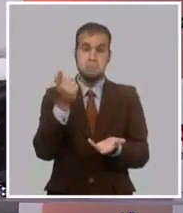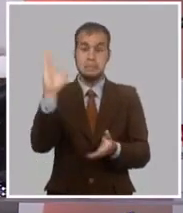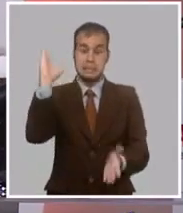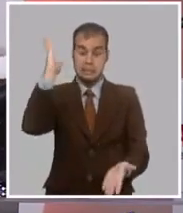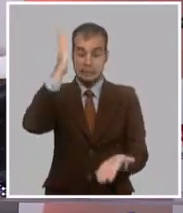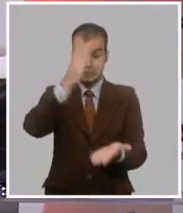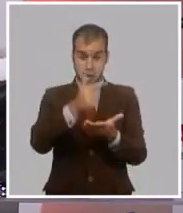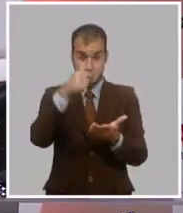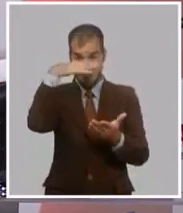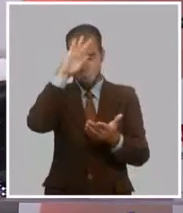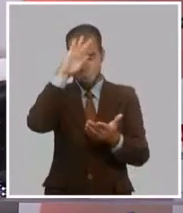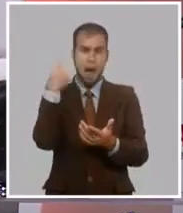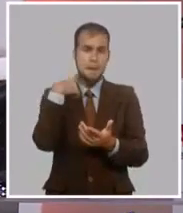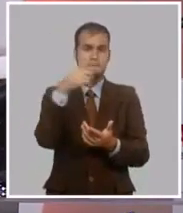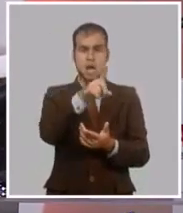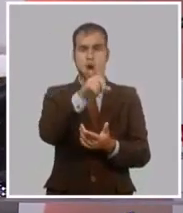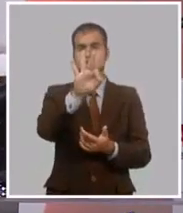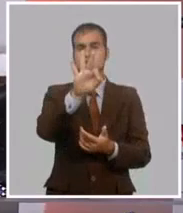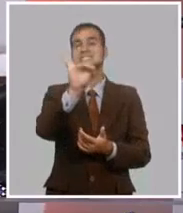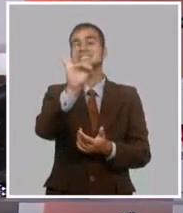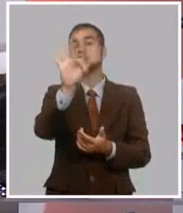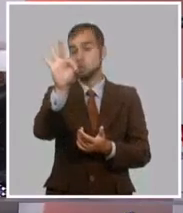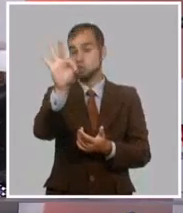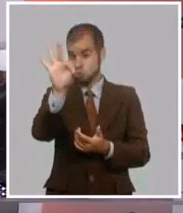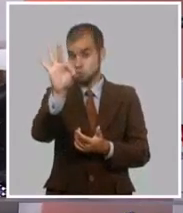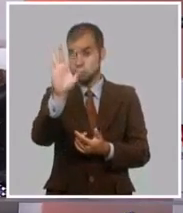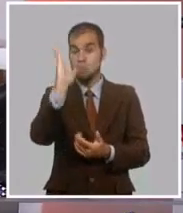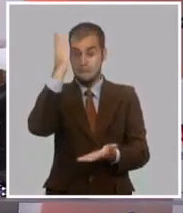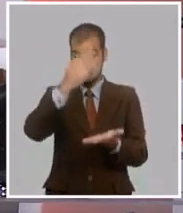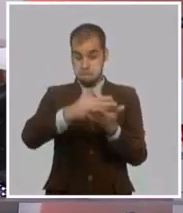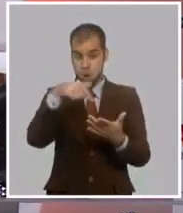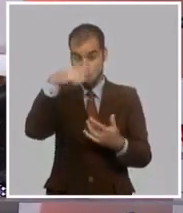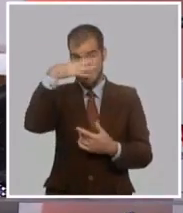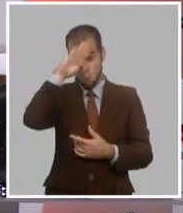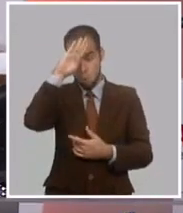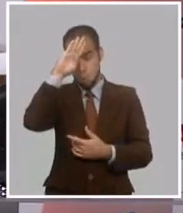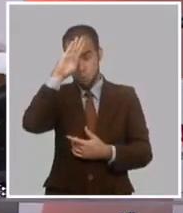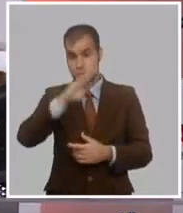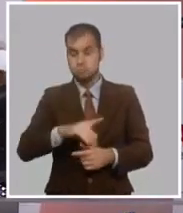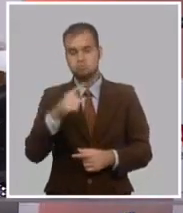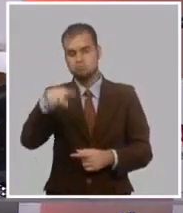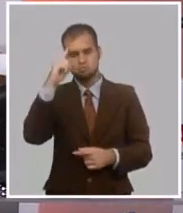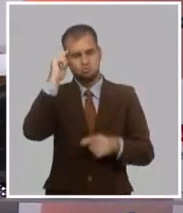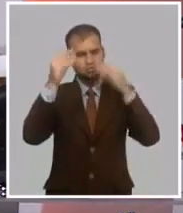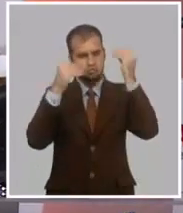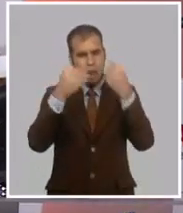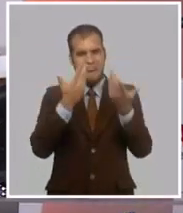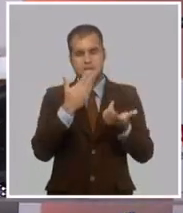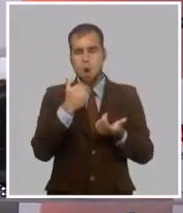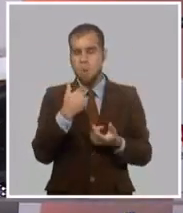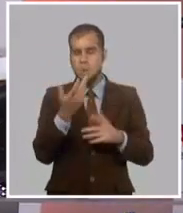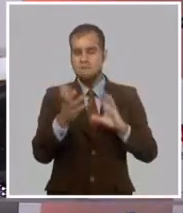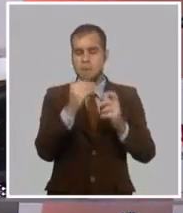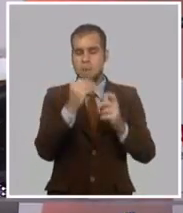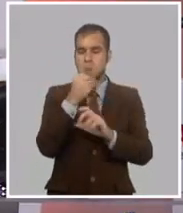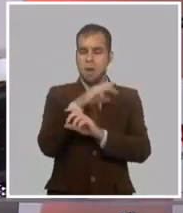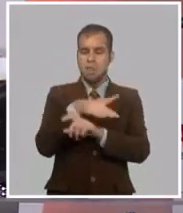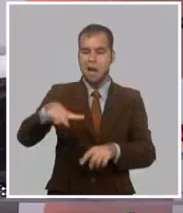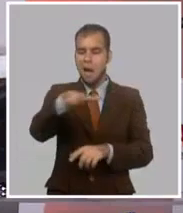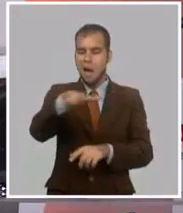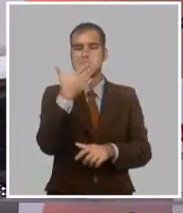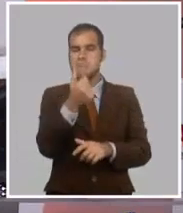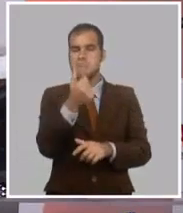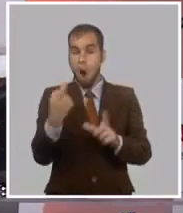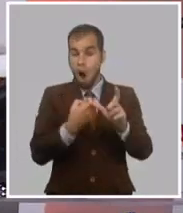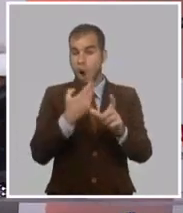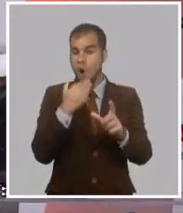Cuba en 1878, de que ya está pensando y tratando de resolver este asunto. Yo